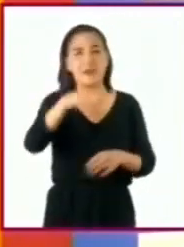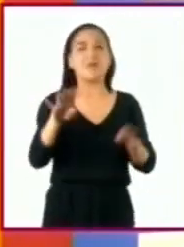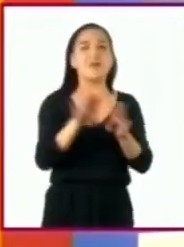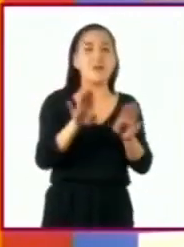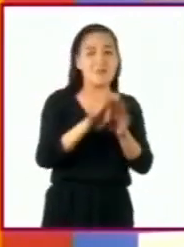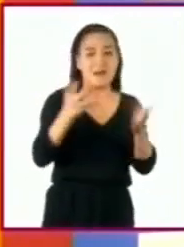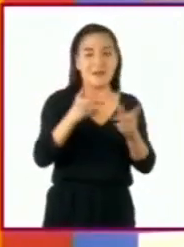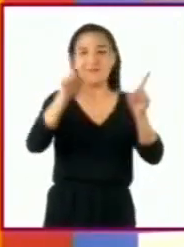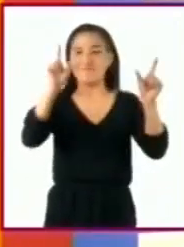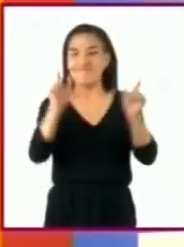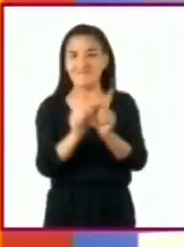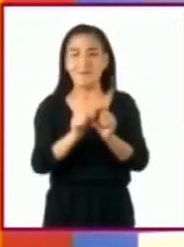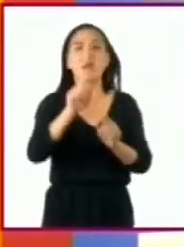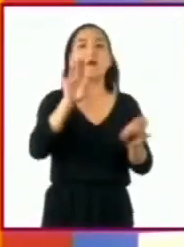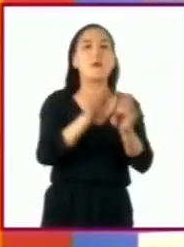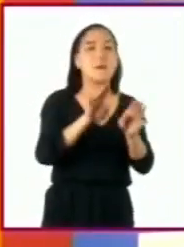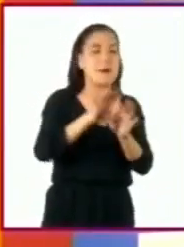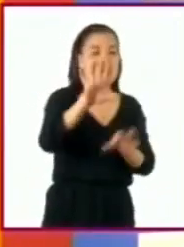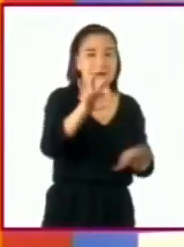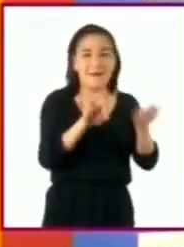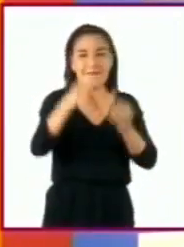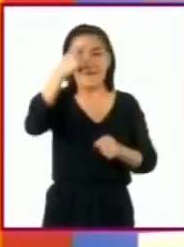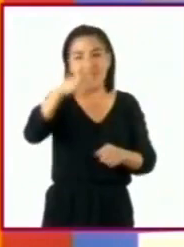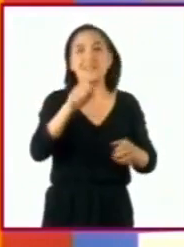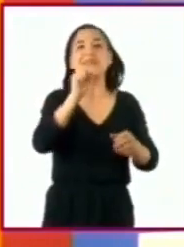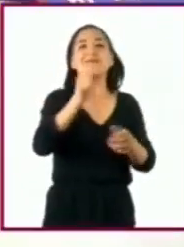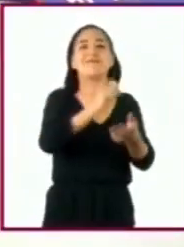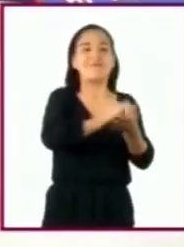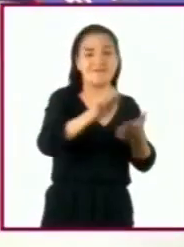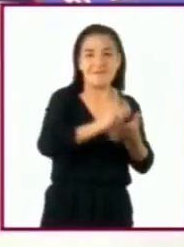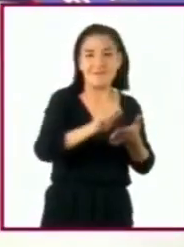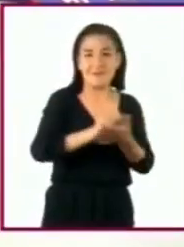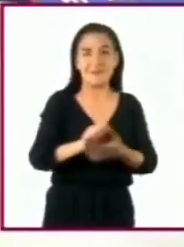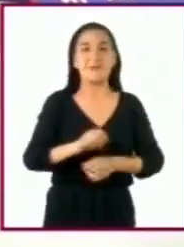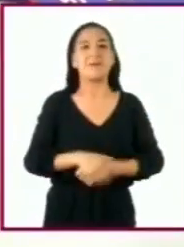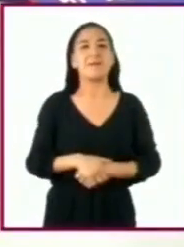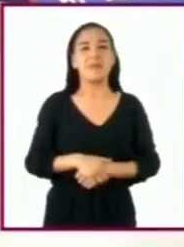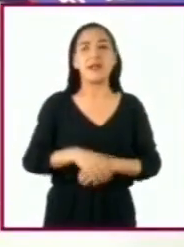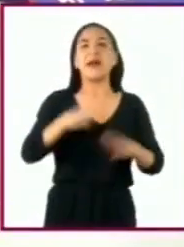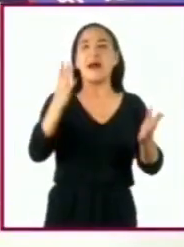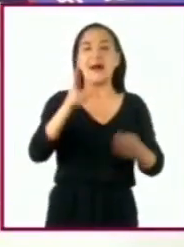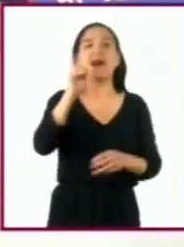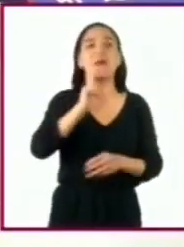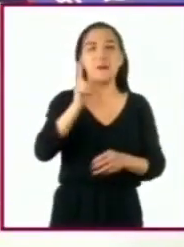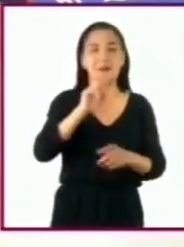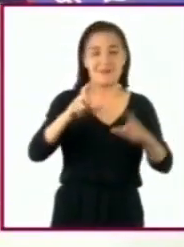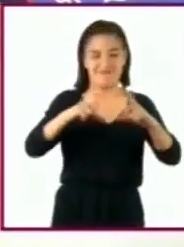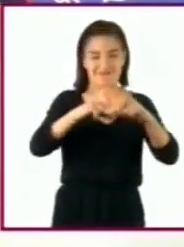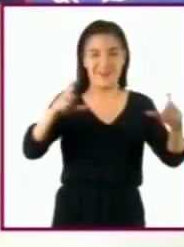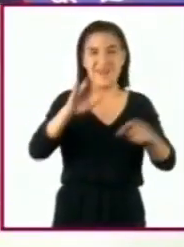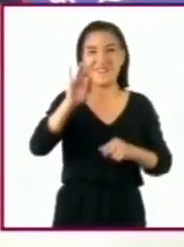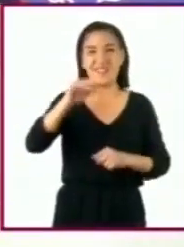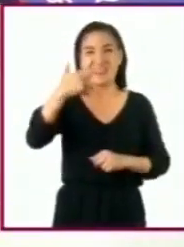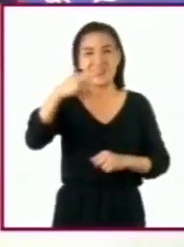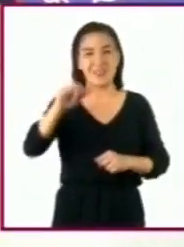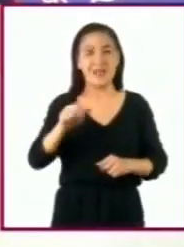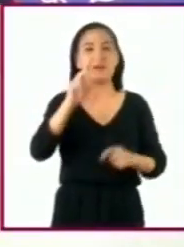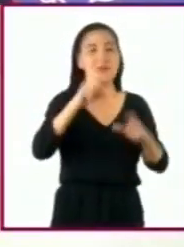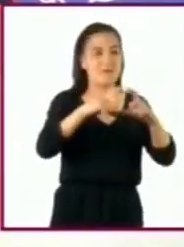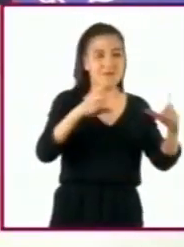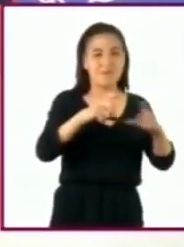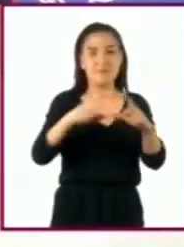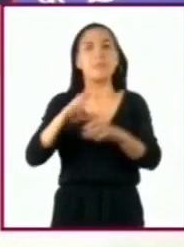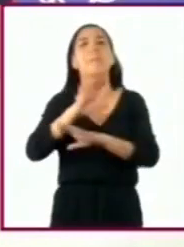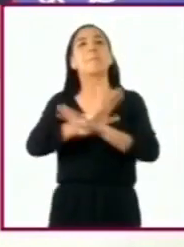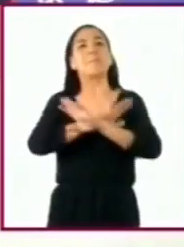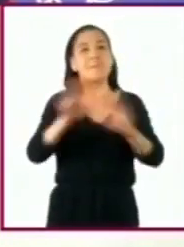así obtenemos elementos para evaluar el texto que encontramos. Si hacemos una ficha por cada fuente, al final tendremos